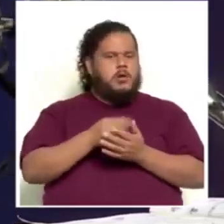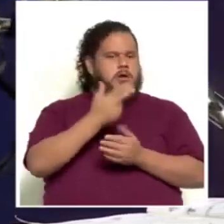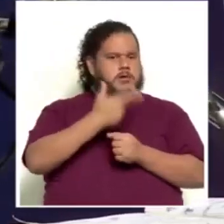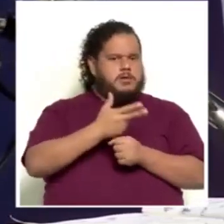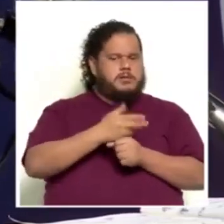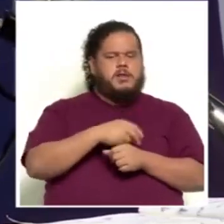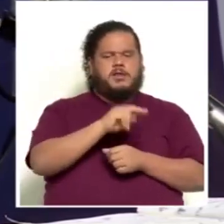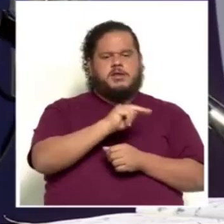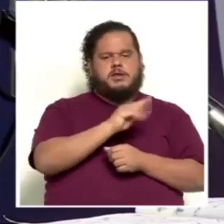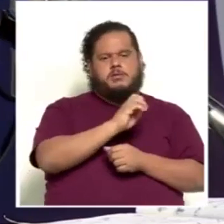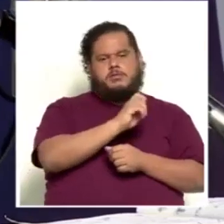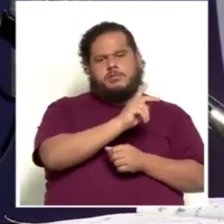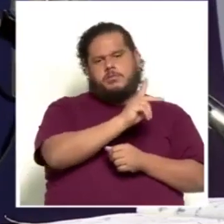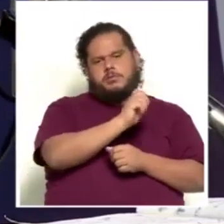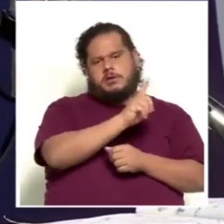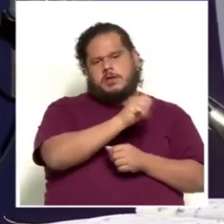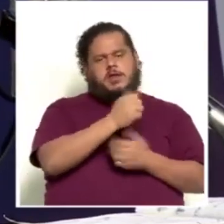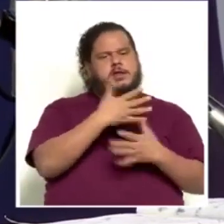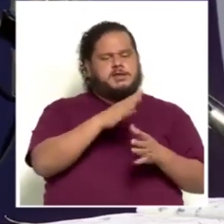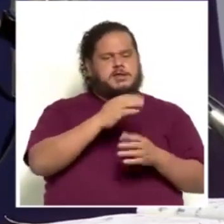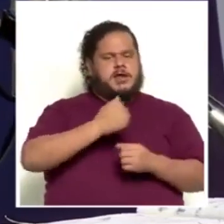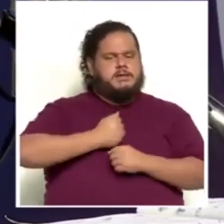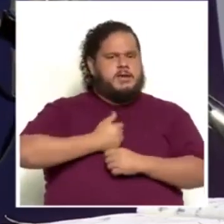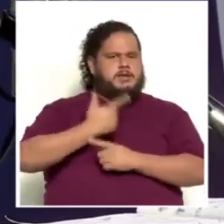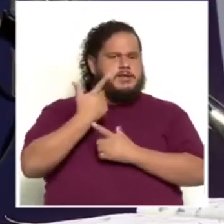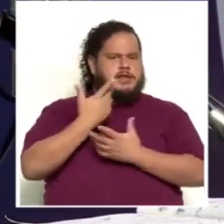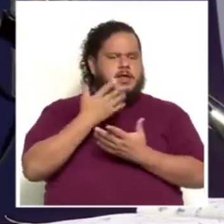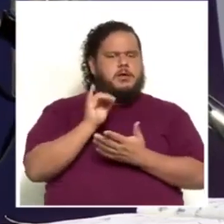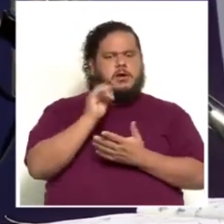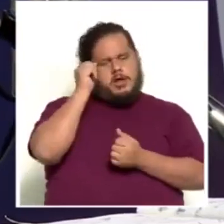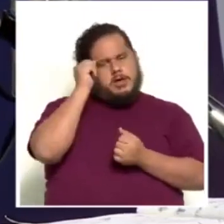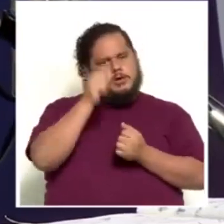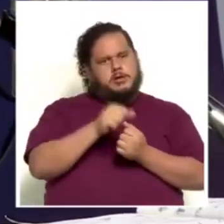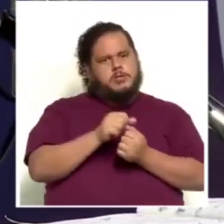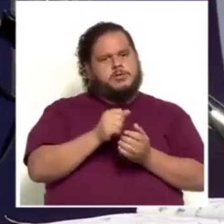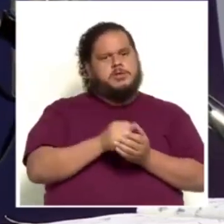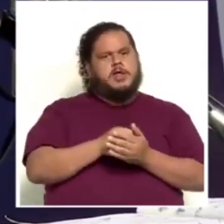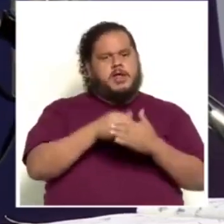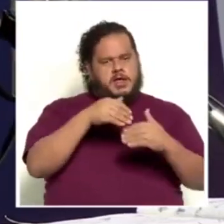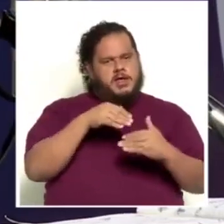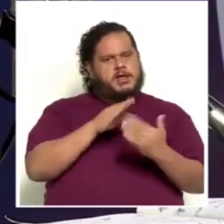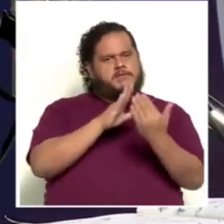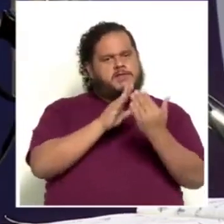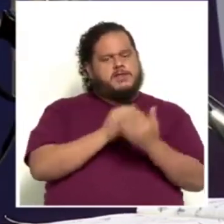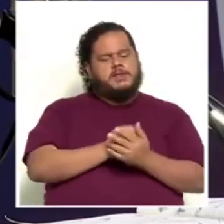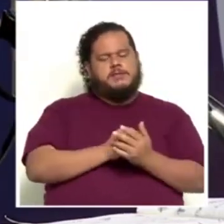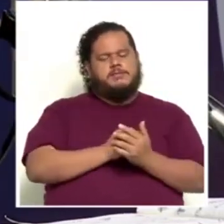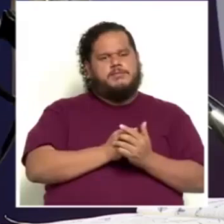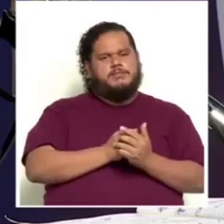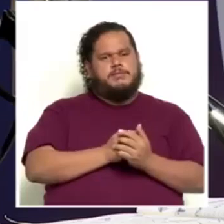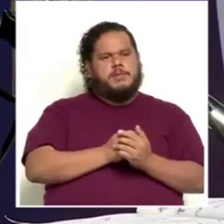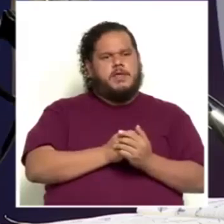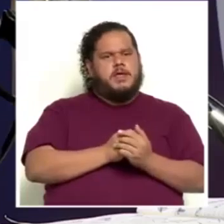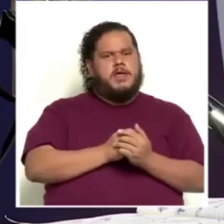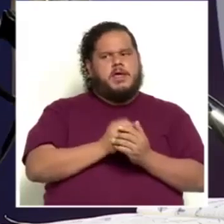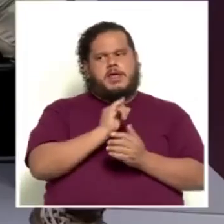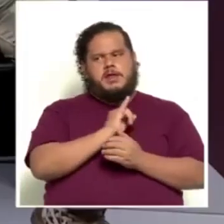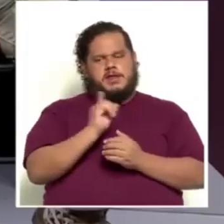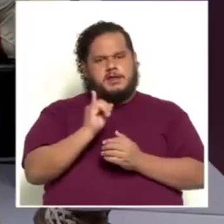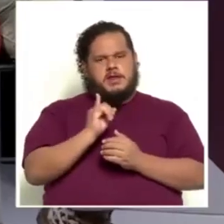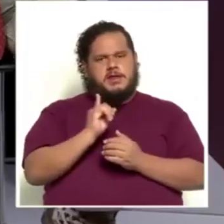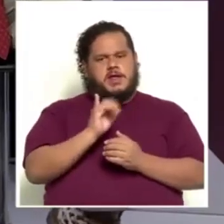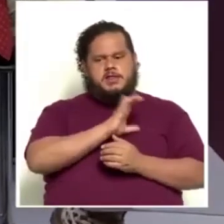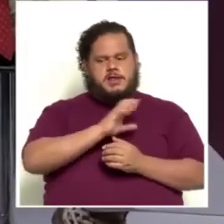Nayib Bukele, en efecto, había militado durante mucho tiempo, recordémonos, en el frente, correcto, en la izquierda de